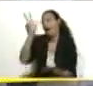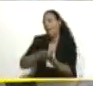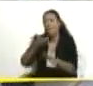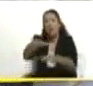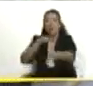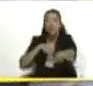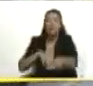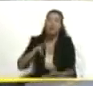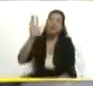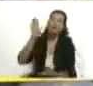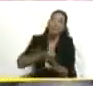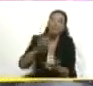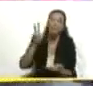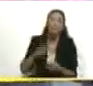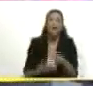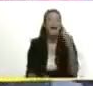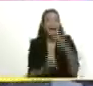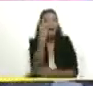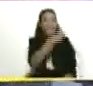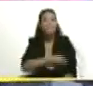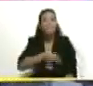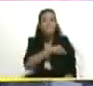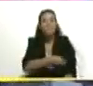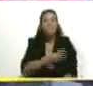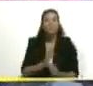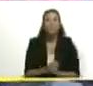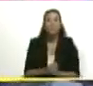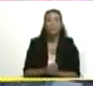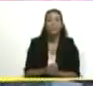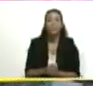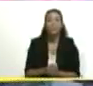¡Aprobado, pues! Vamos a la creación de la gran misión.